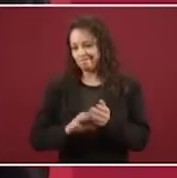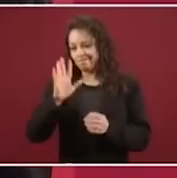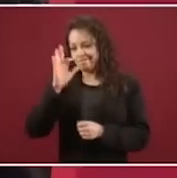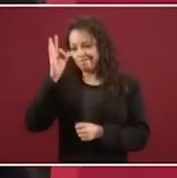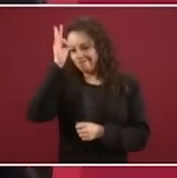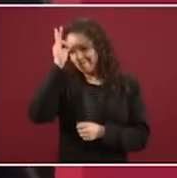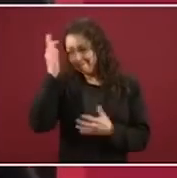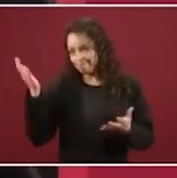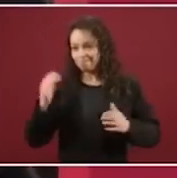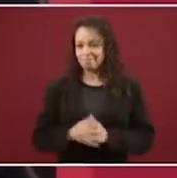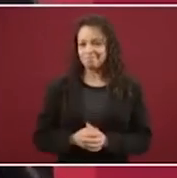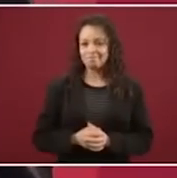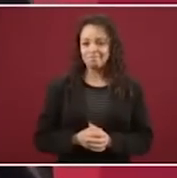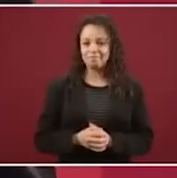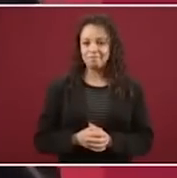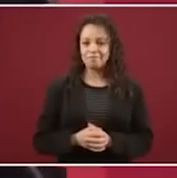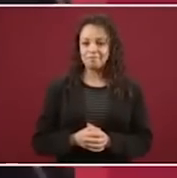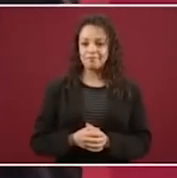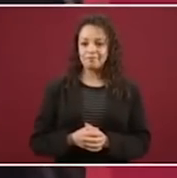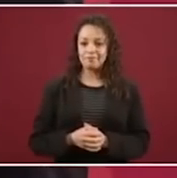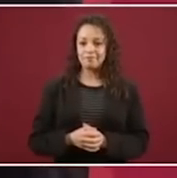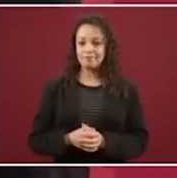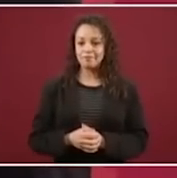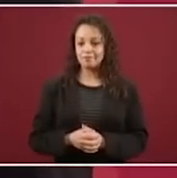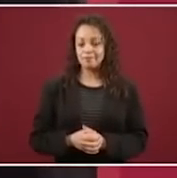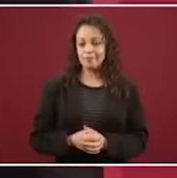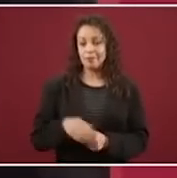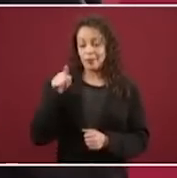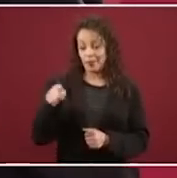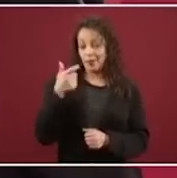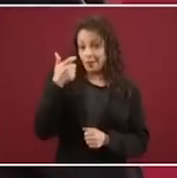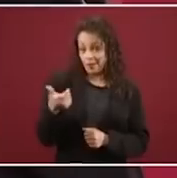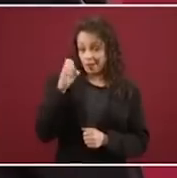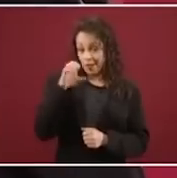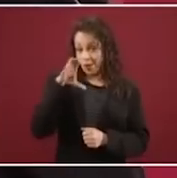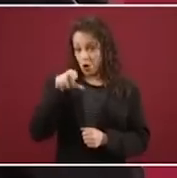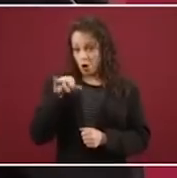la economía, o sea, porque era lo que había que atender.